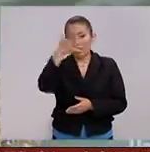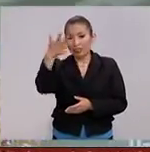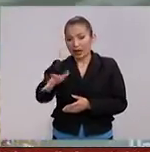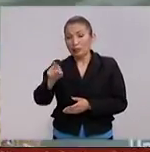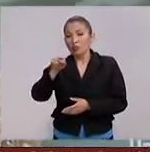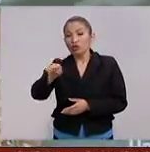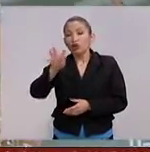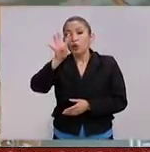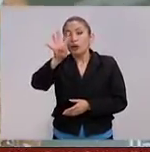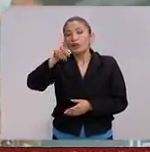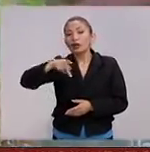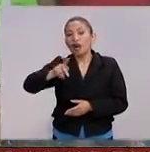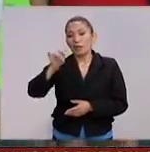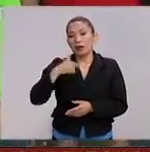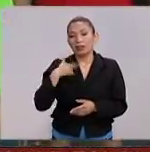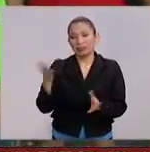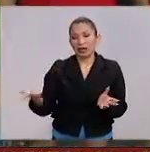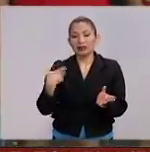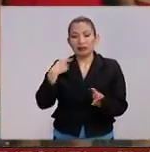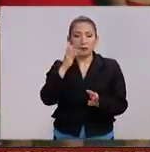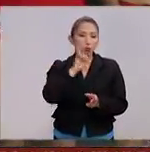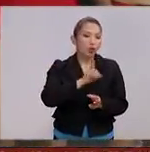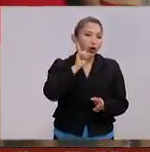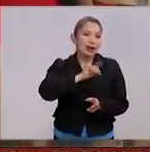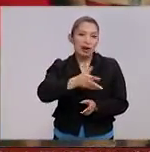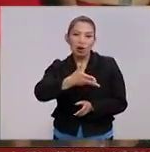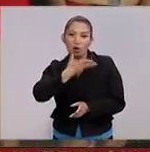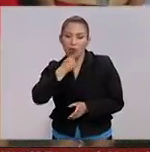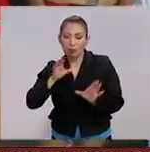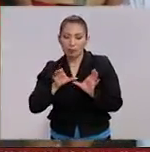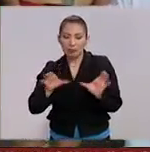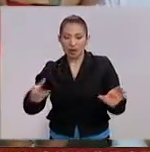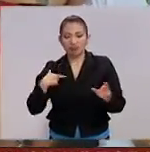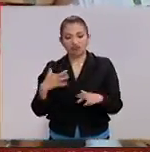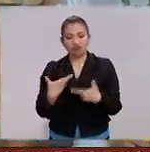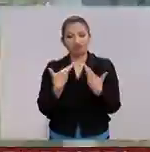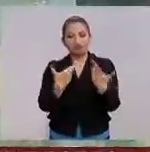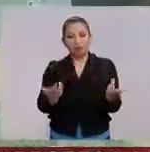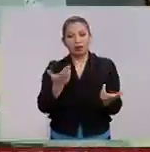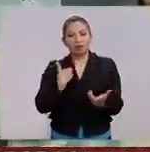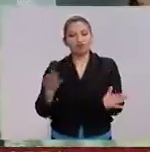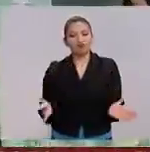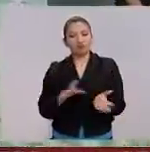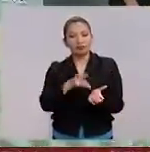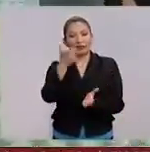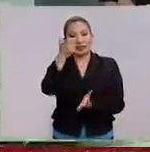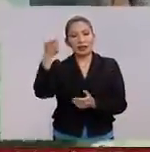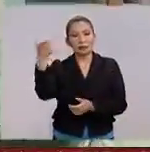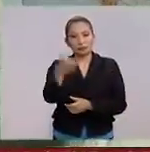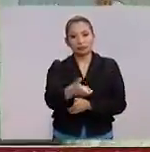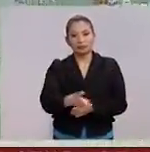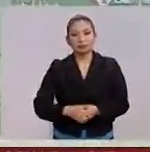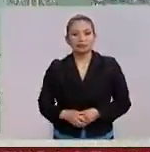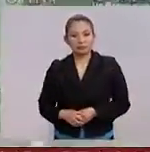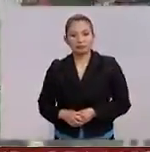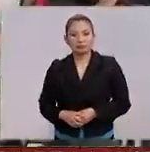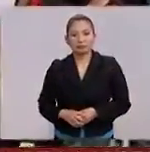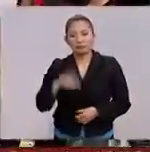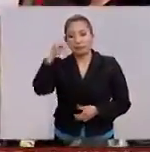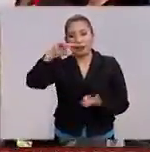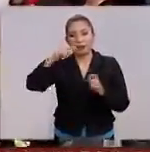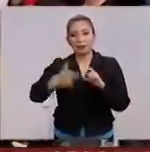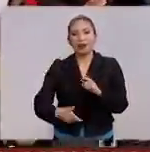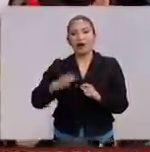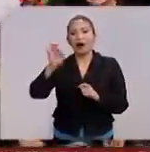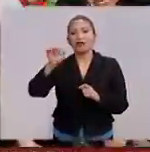10.4 kilómetros en las ramas femenil y varonil fueron acreedores a un estímulo económico para